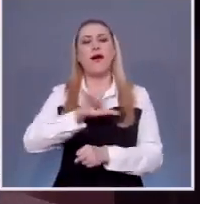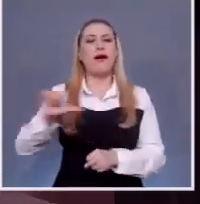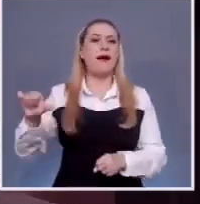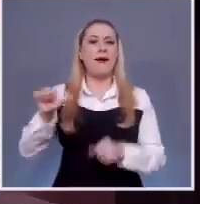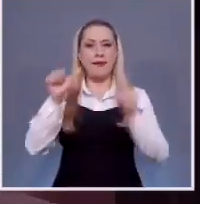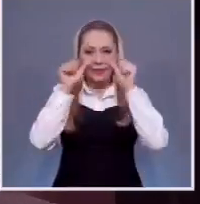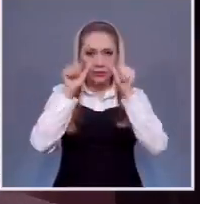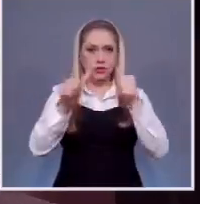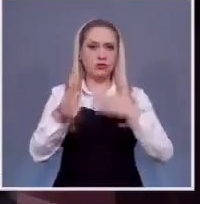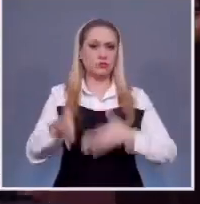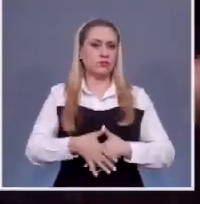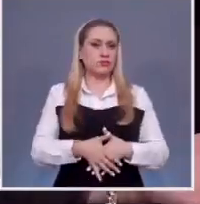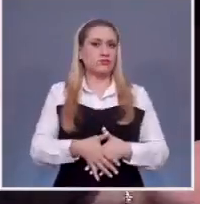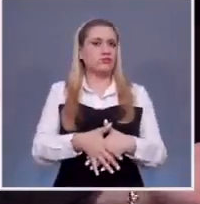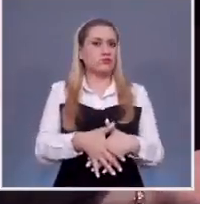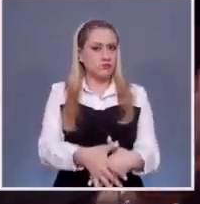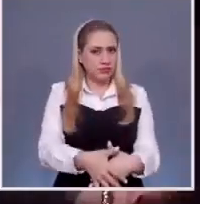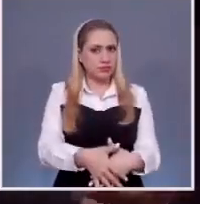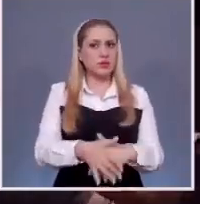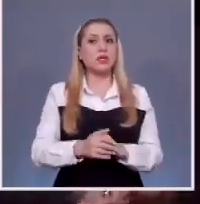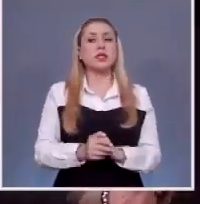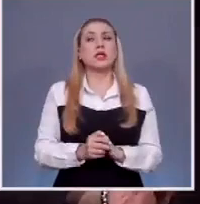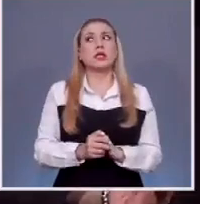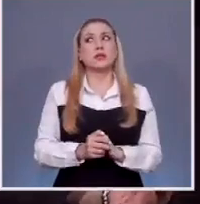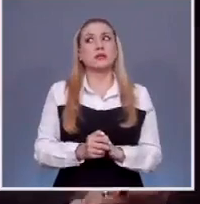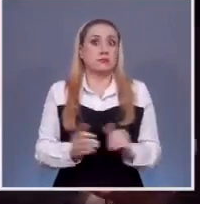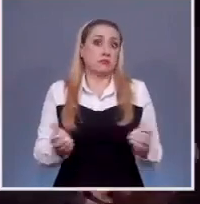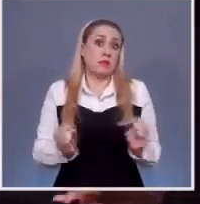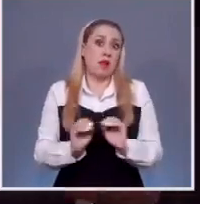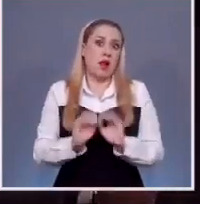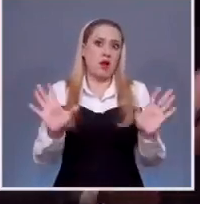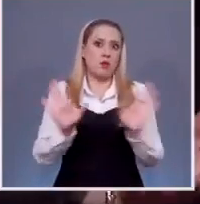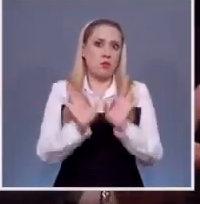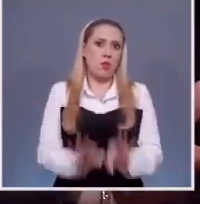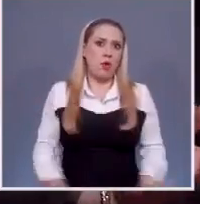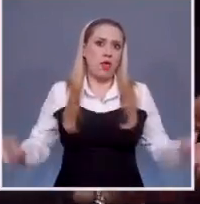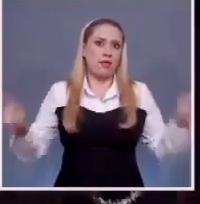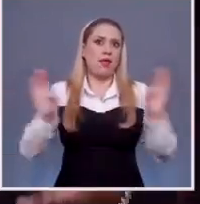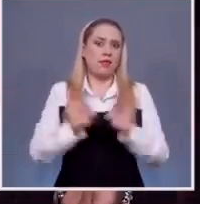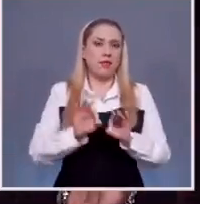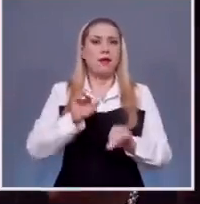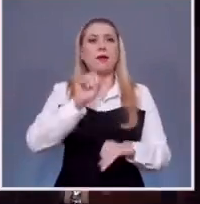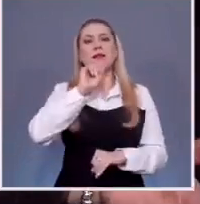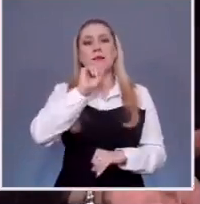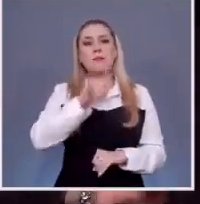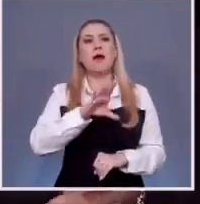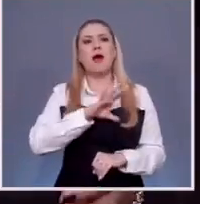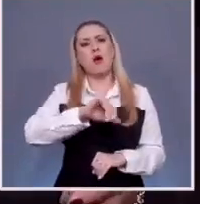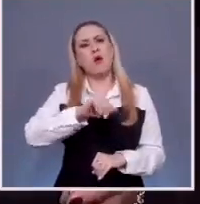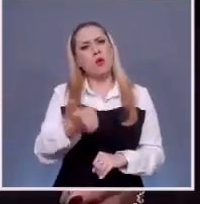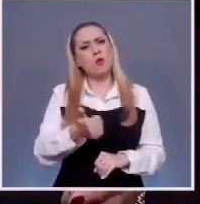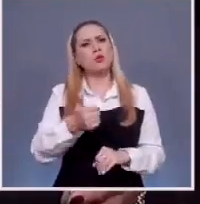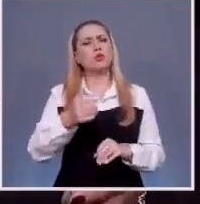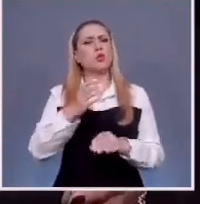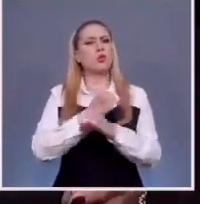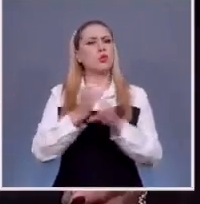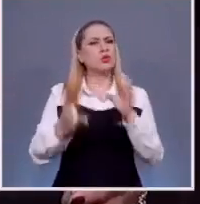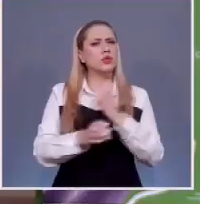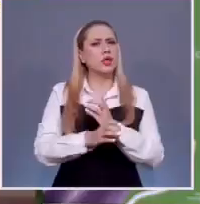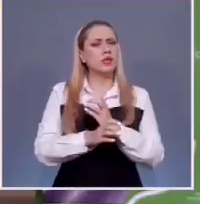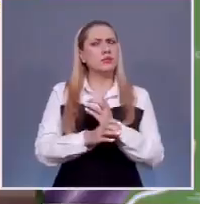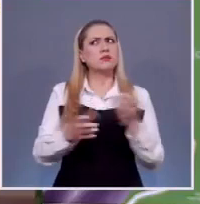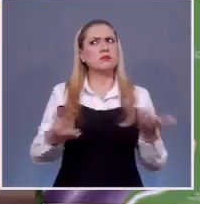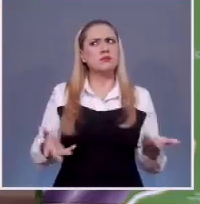considerar también que, si bien estos son los momentos culminantes, ¿no?, también hay otros procesos en donde vivimos el mismo fenómeno de violencia